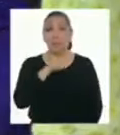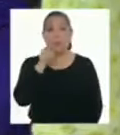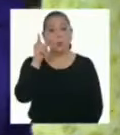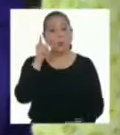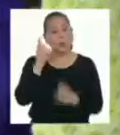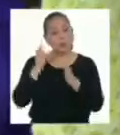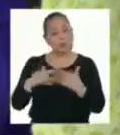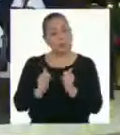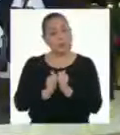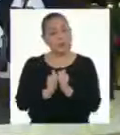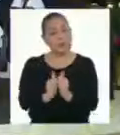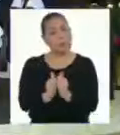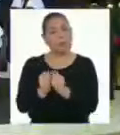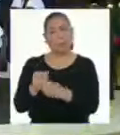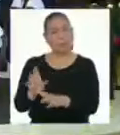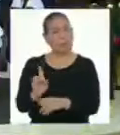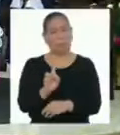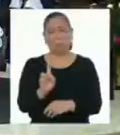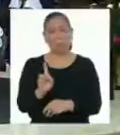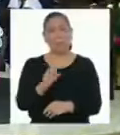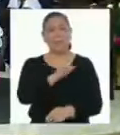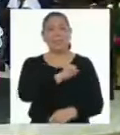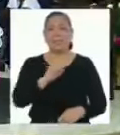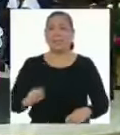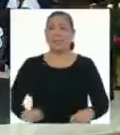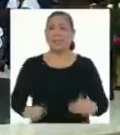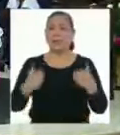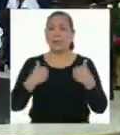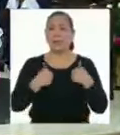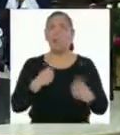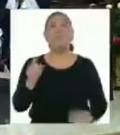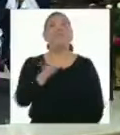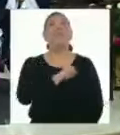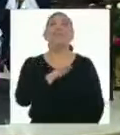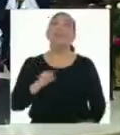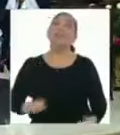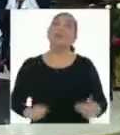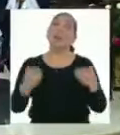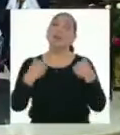Tú que nos acompañas y no nos abandonas, Señor, ten piedad.